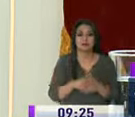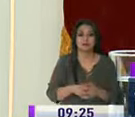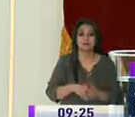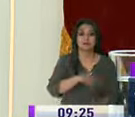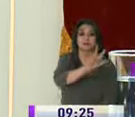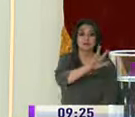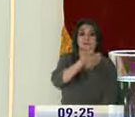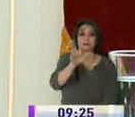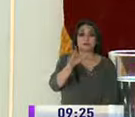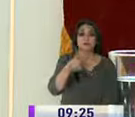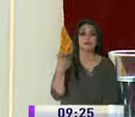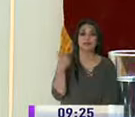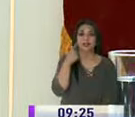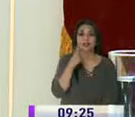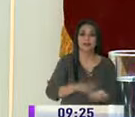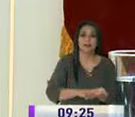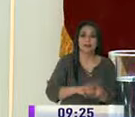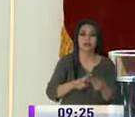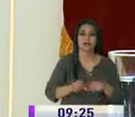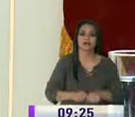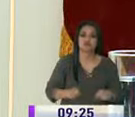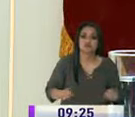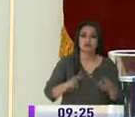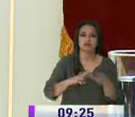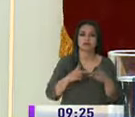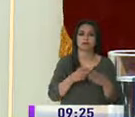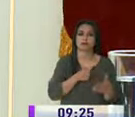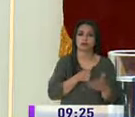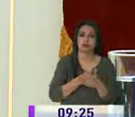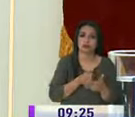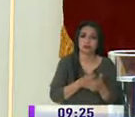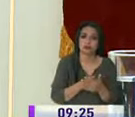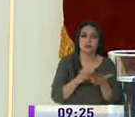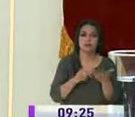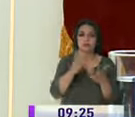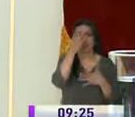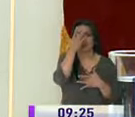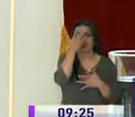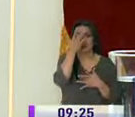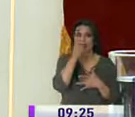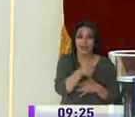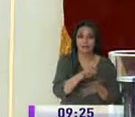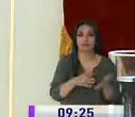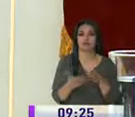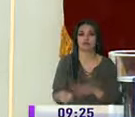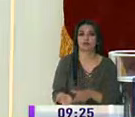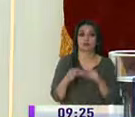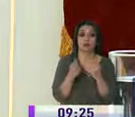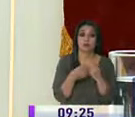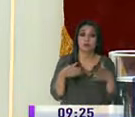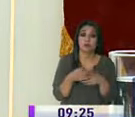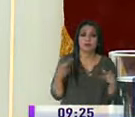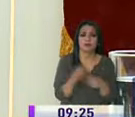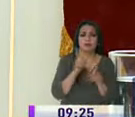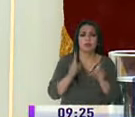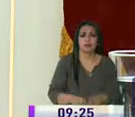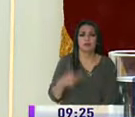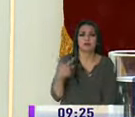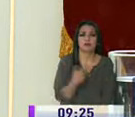fallecidos tenían diabetes, tenían obesidad, tenían problemas del corazón, tenían una enfermedad de base. Estos grupos de riesgo deben